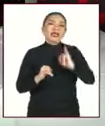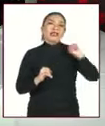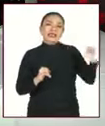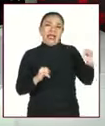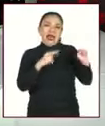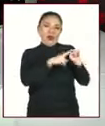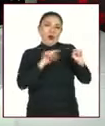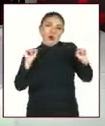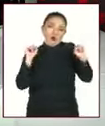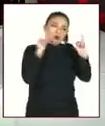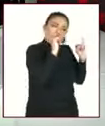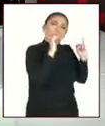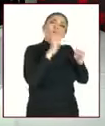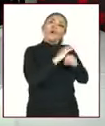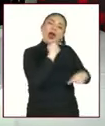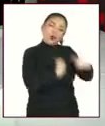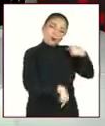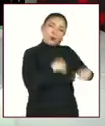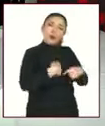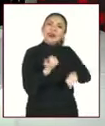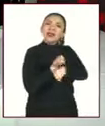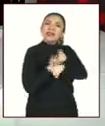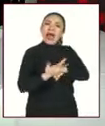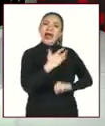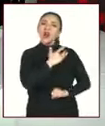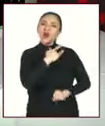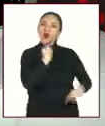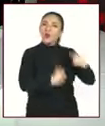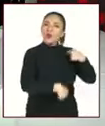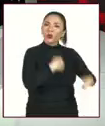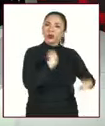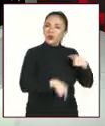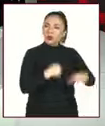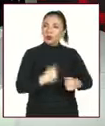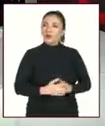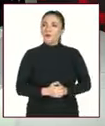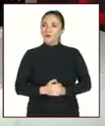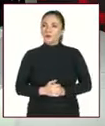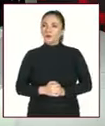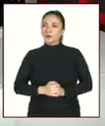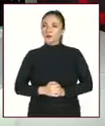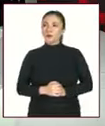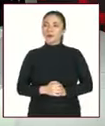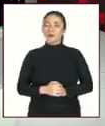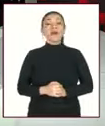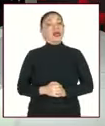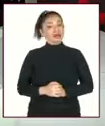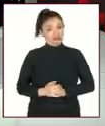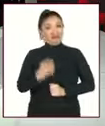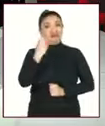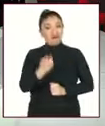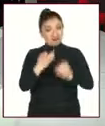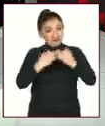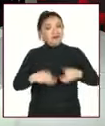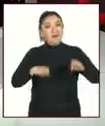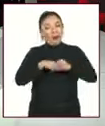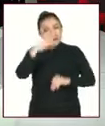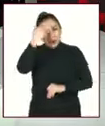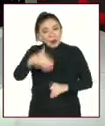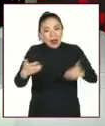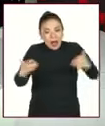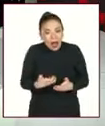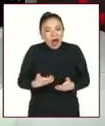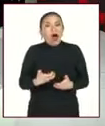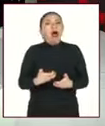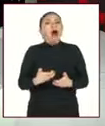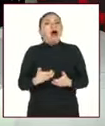izquierdo porque fluye un poco más la sangre. O sea, con el hombro derecho arriba, Así ¿no? es. Qué importante es saber cómo actuar, ¿no?